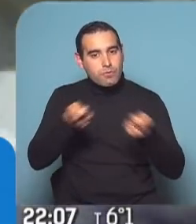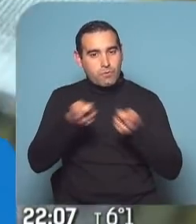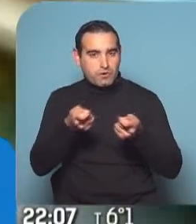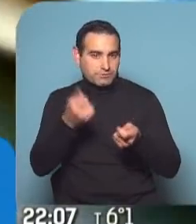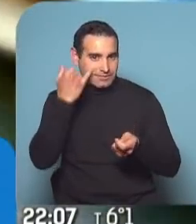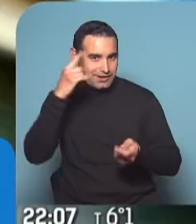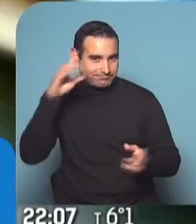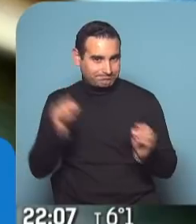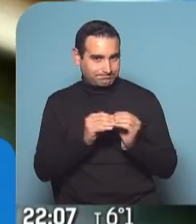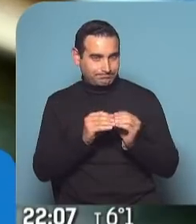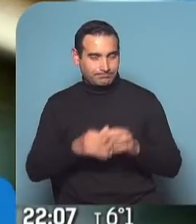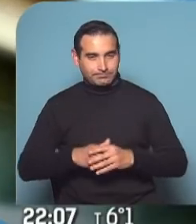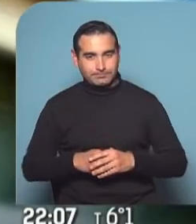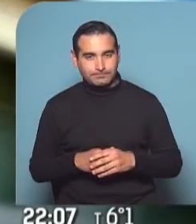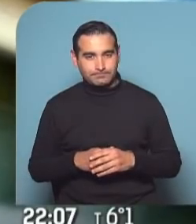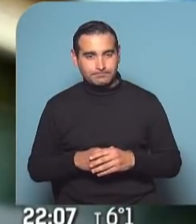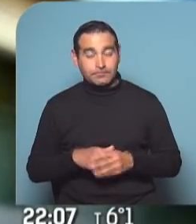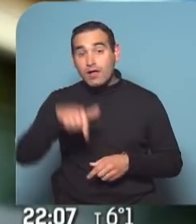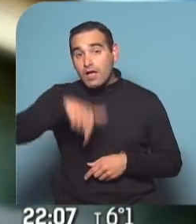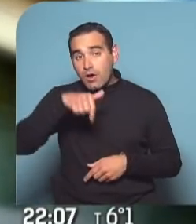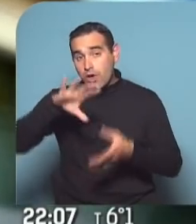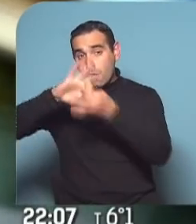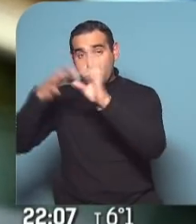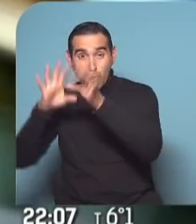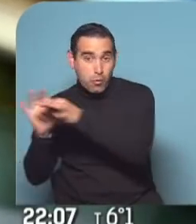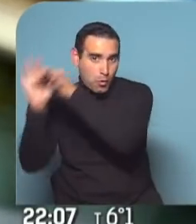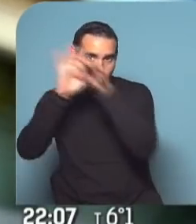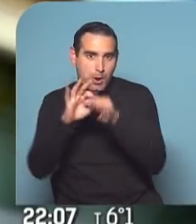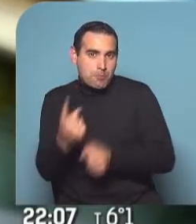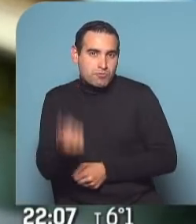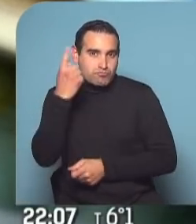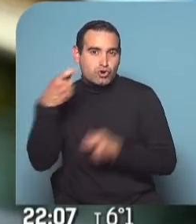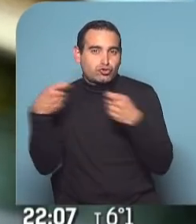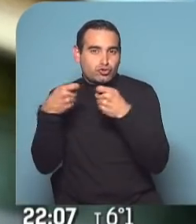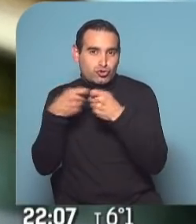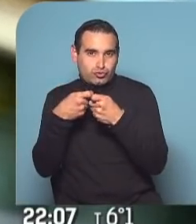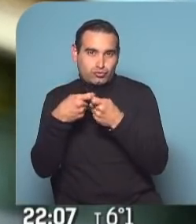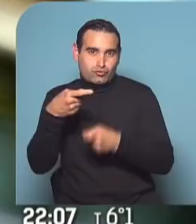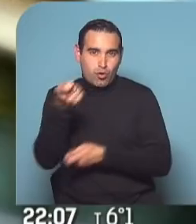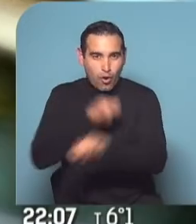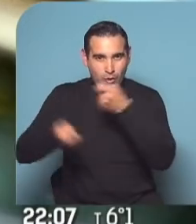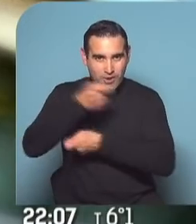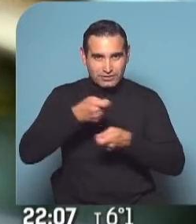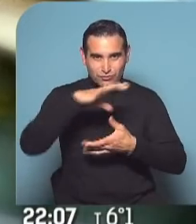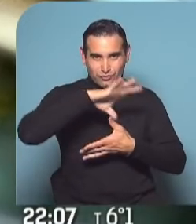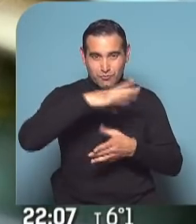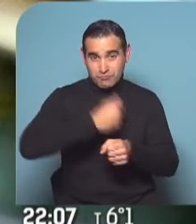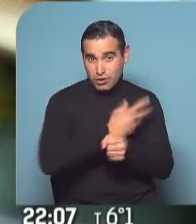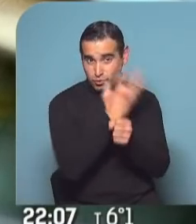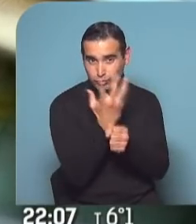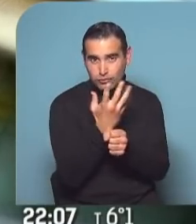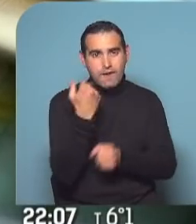négociateurs. En la actualidad, la Unión Europea es el principal socio comercial del Mercosur y los bienes intercambiados abarcan